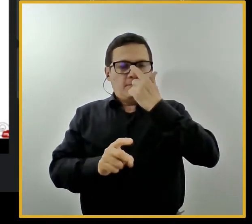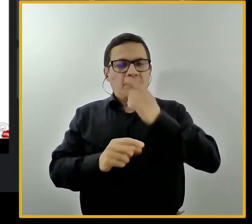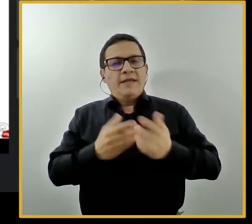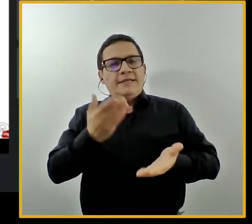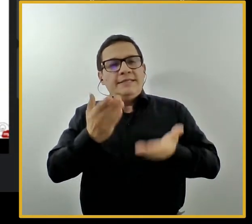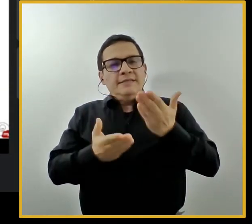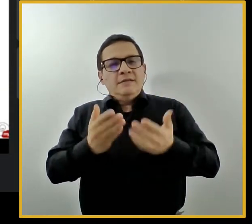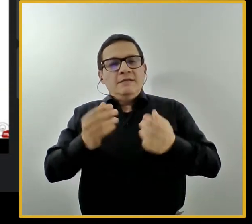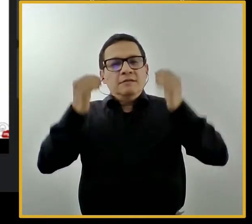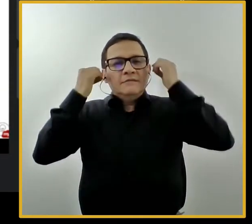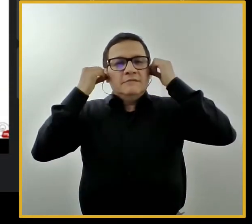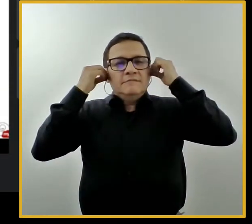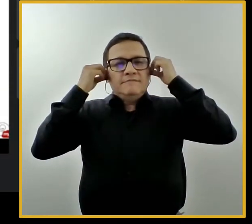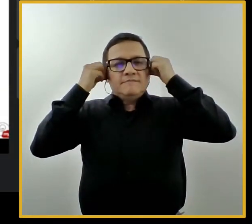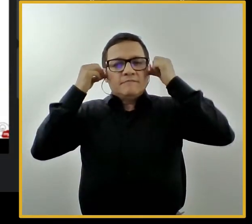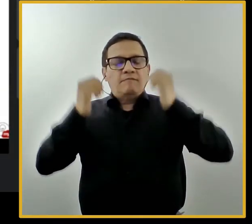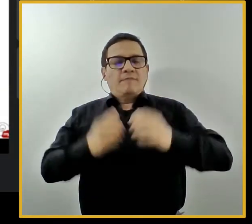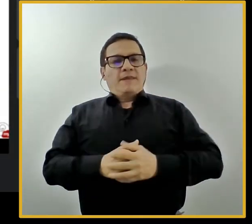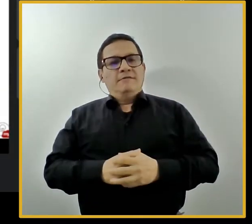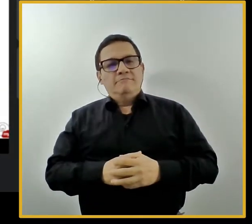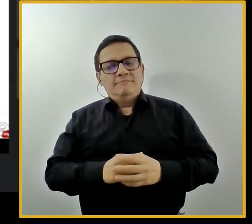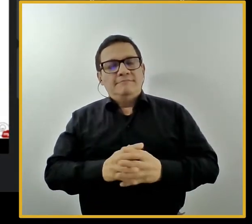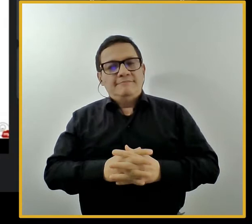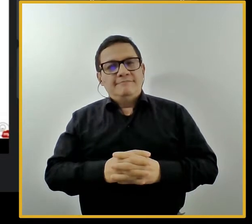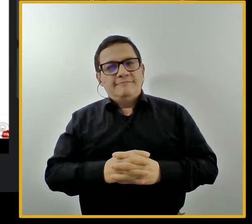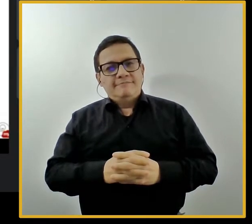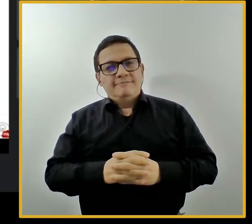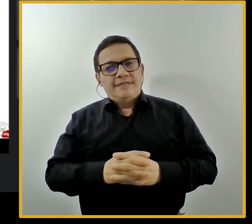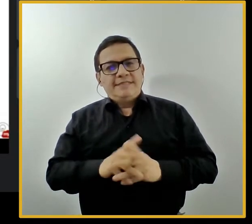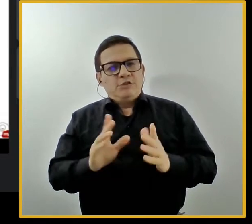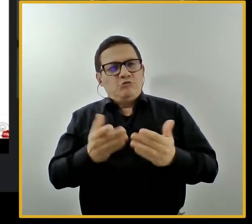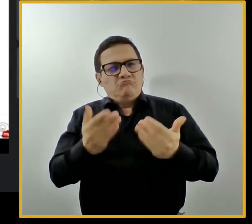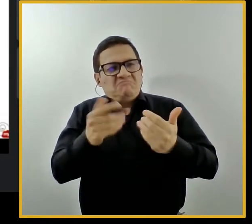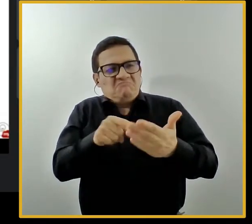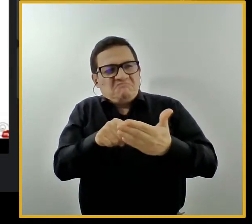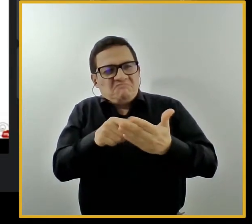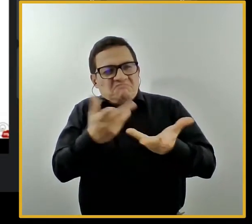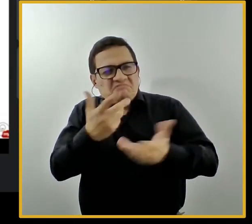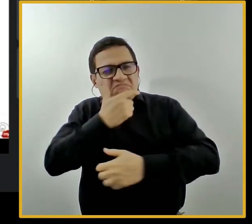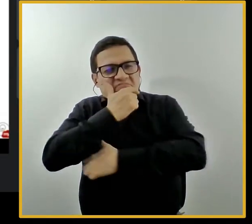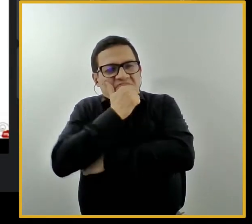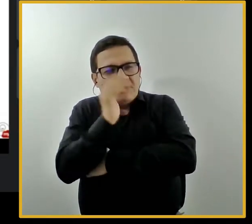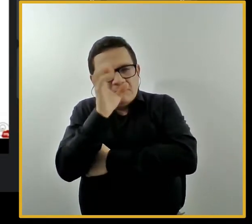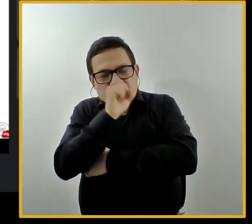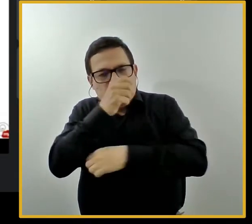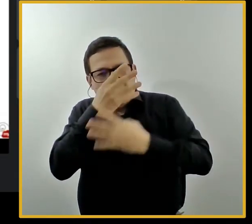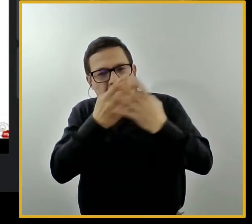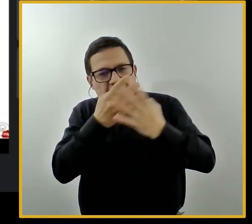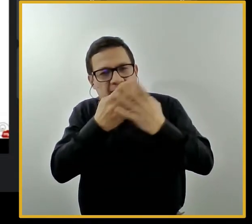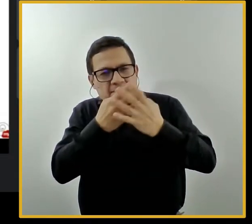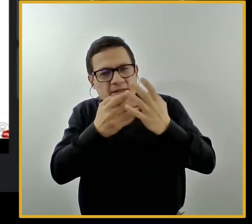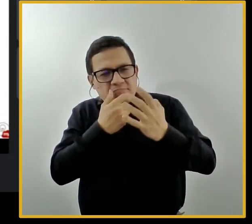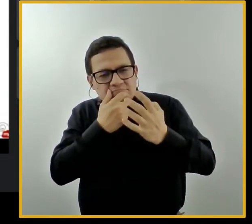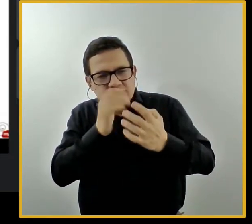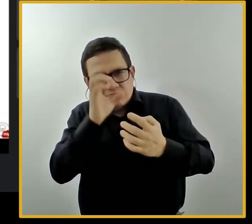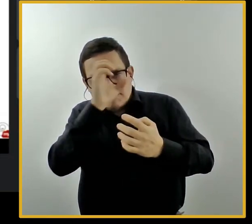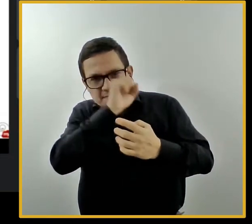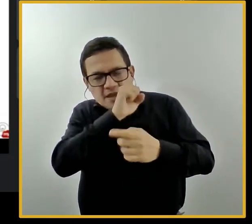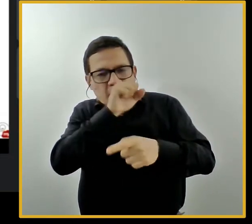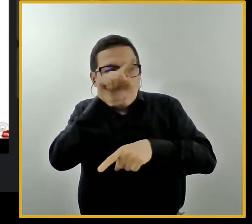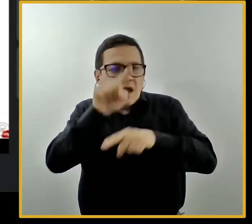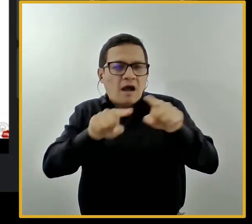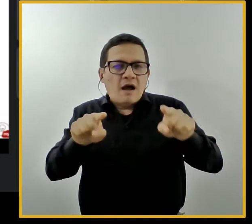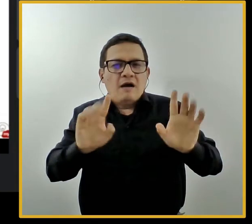quede realmente mucho más que nos permita a nosotros matemáticamente pues tener. Algunos